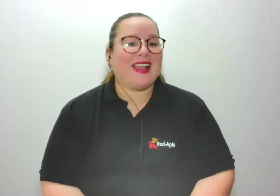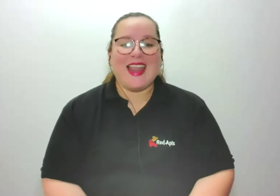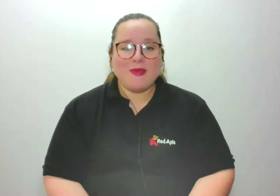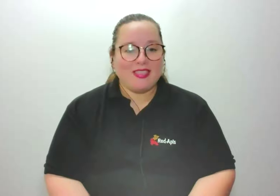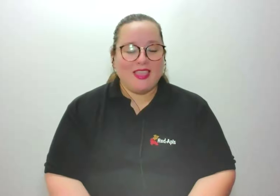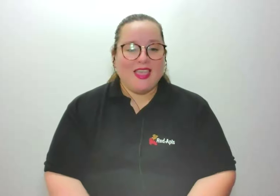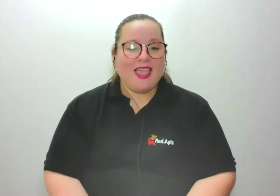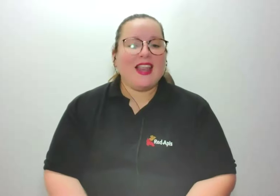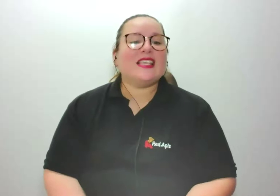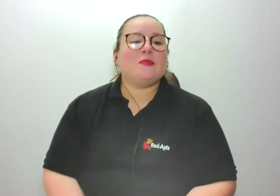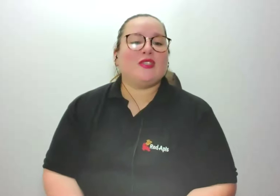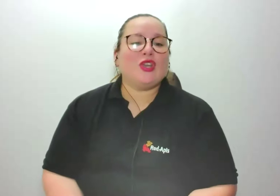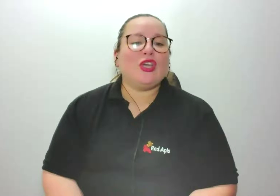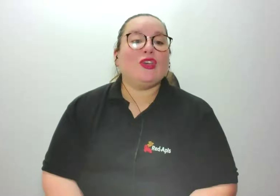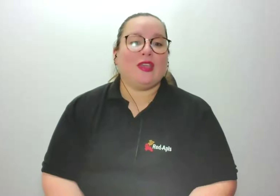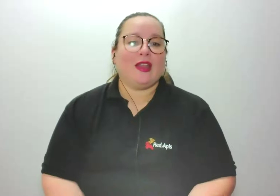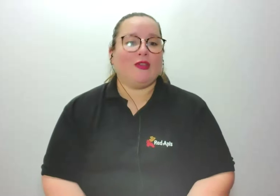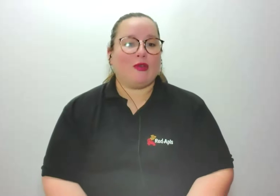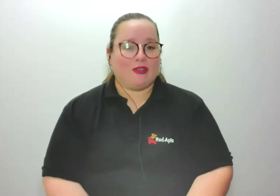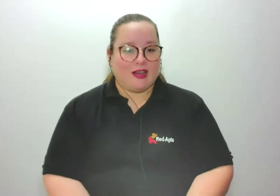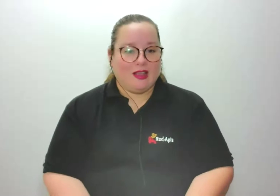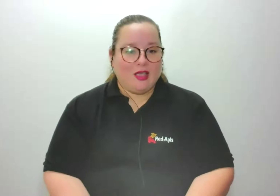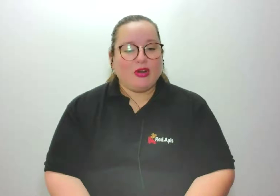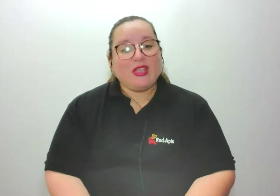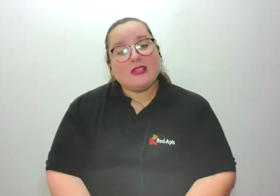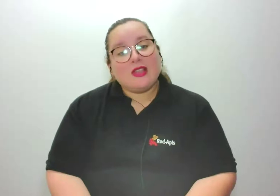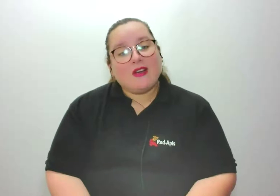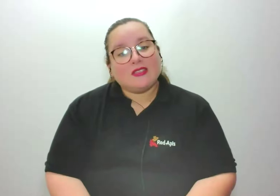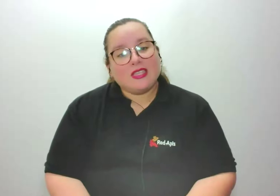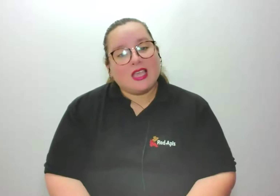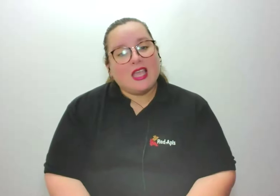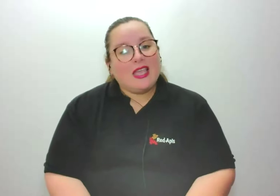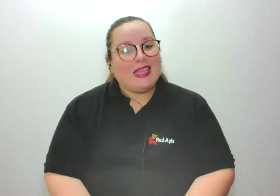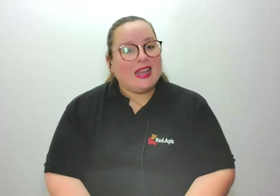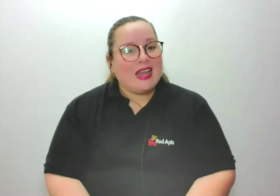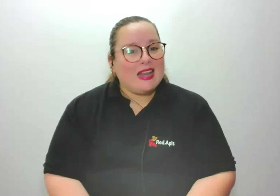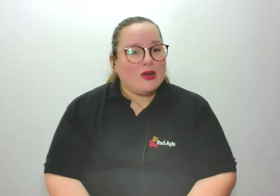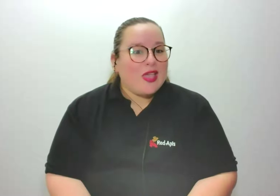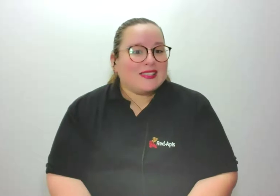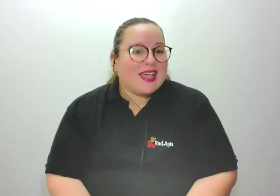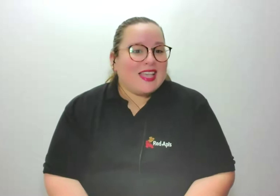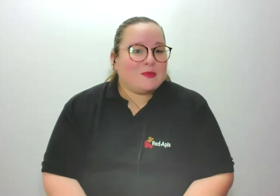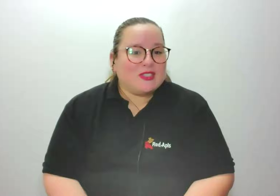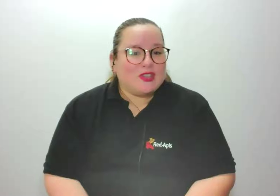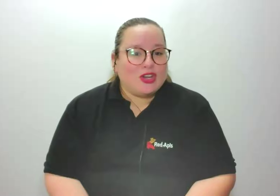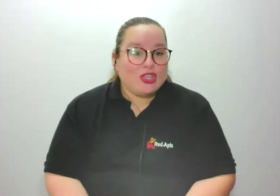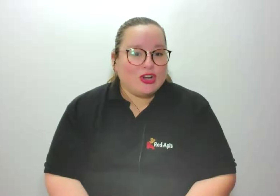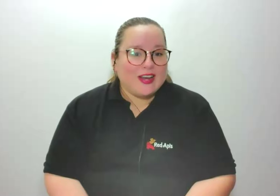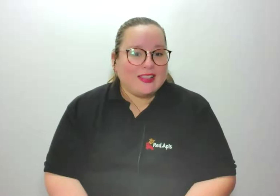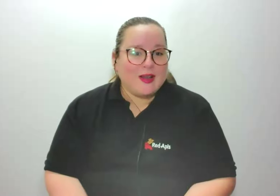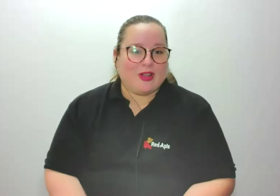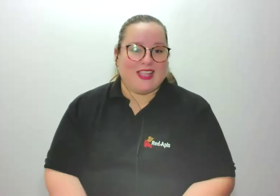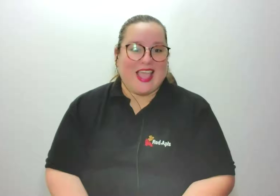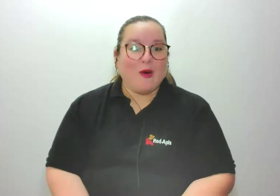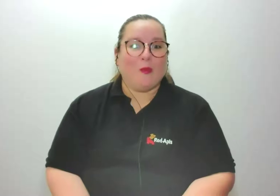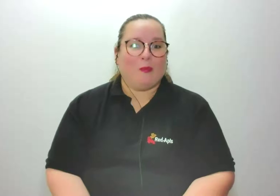entender claramente en esa expresión lo que yo estoy queriendo mostrar. Porque si yo le hago señas y generan, no hay esa expresión, los niños no lo van